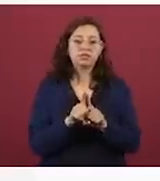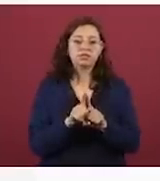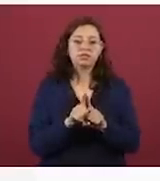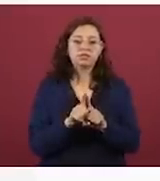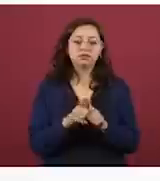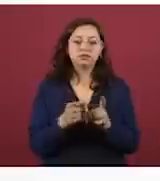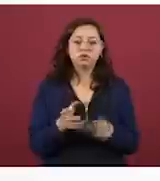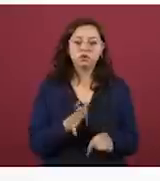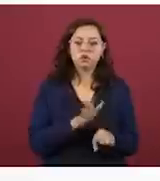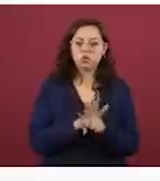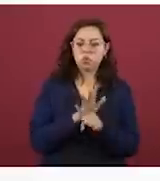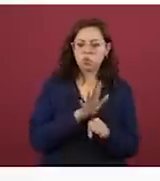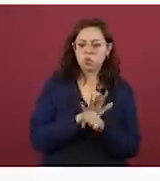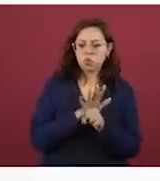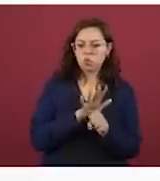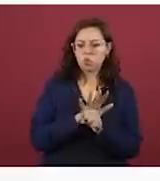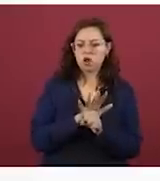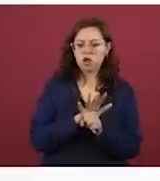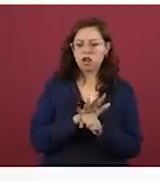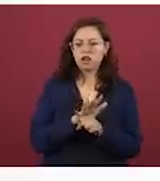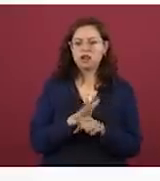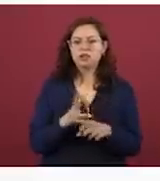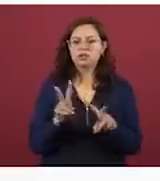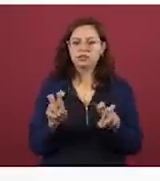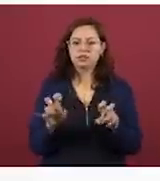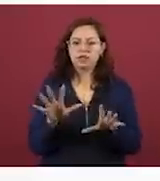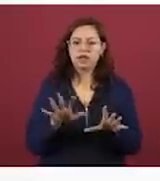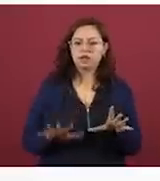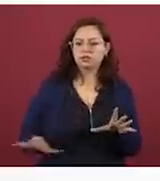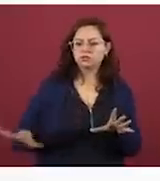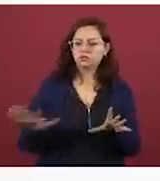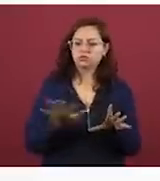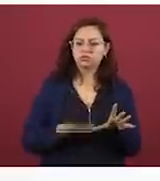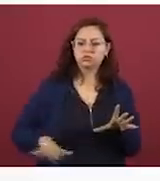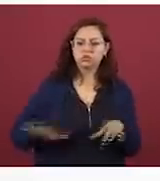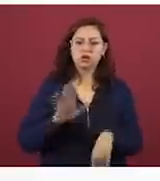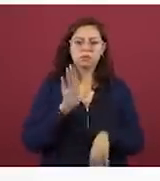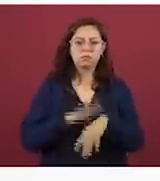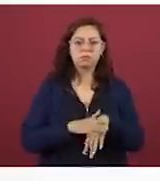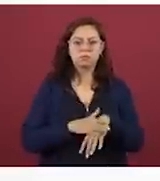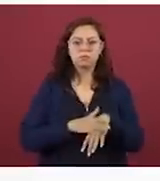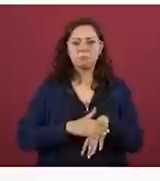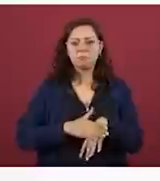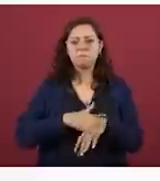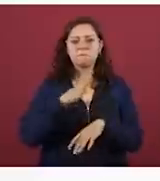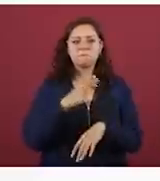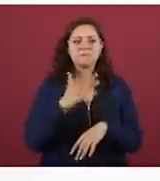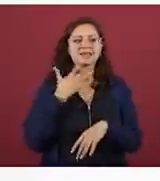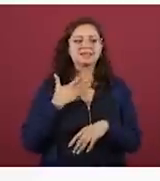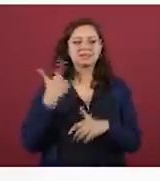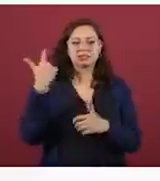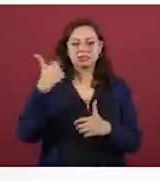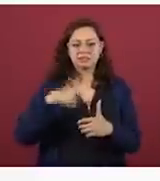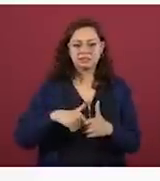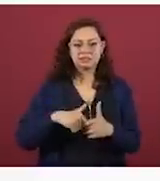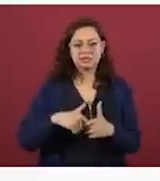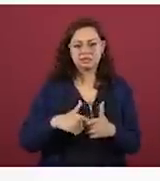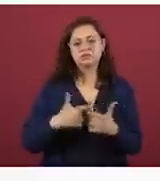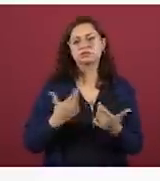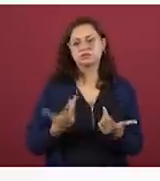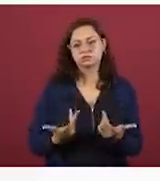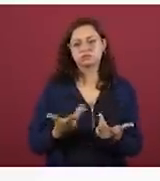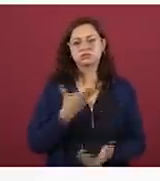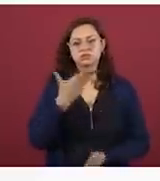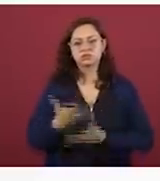de cuáles son las razones sociales que más gasolineras tengan, y esto coincide, esta es la razón social,